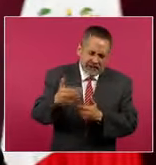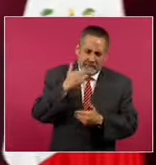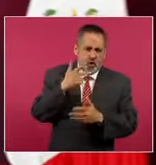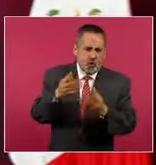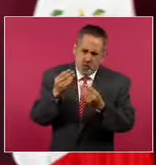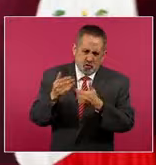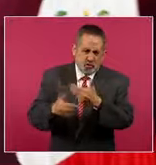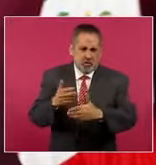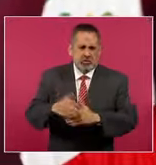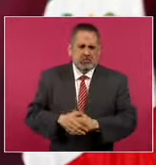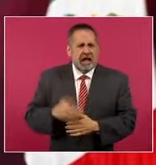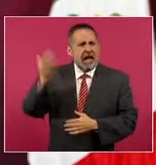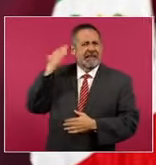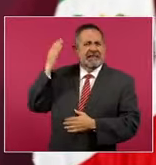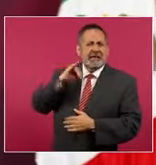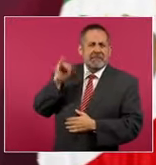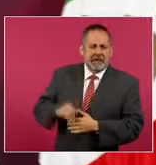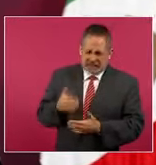mucho, mucho, como nunca.